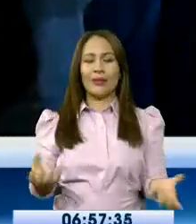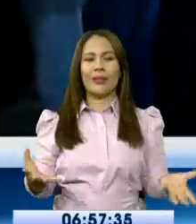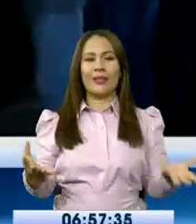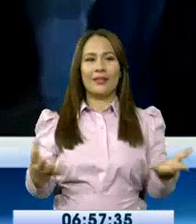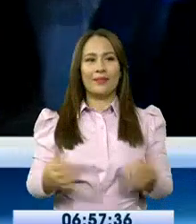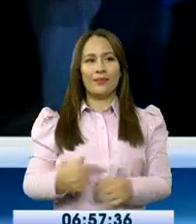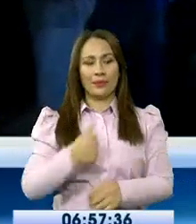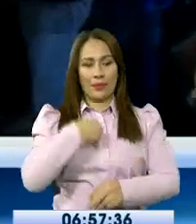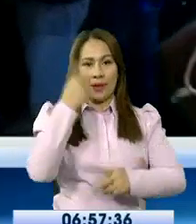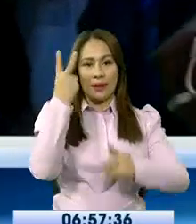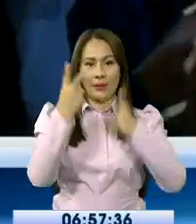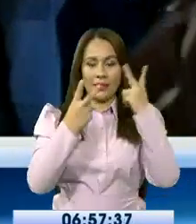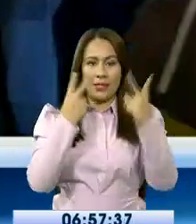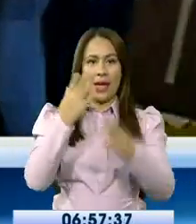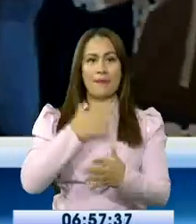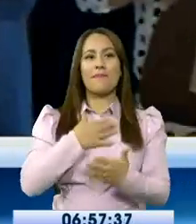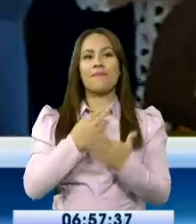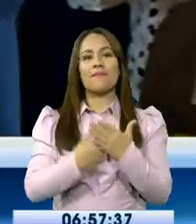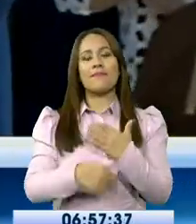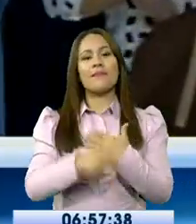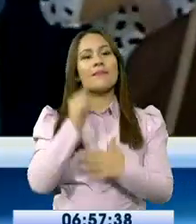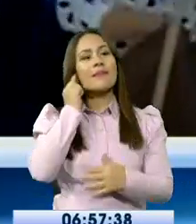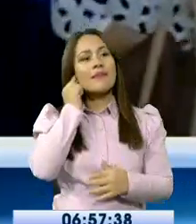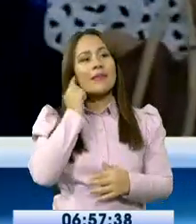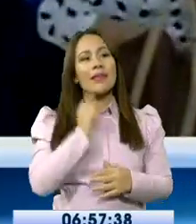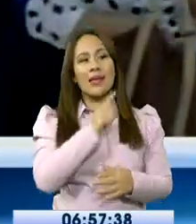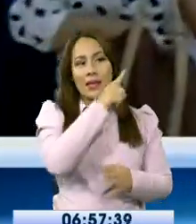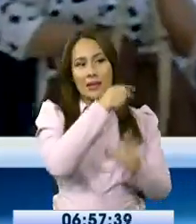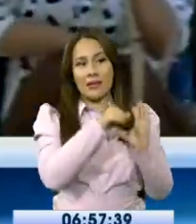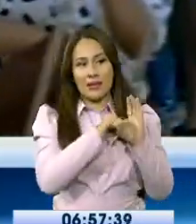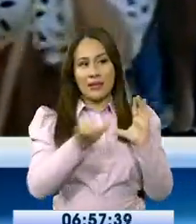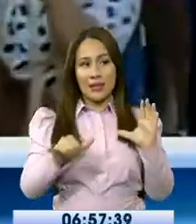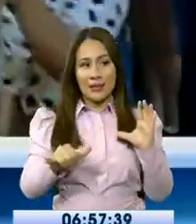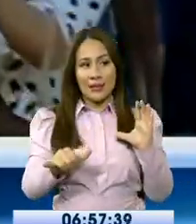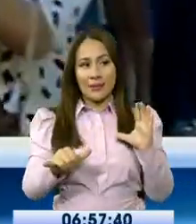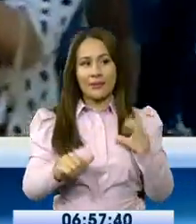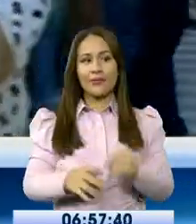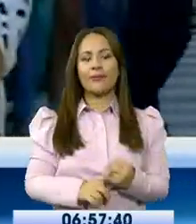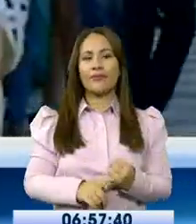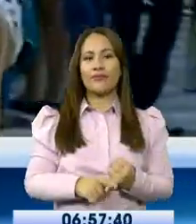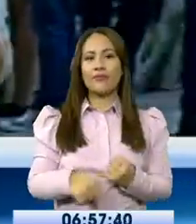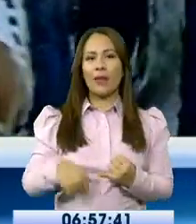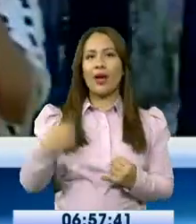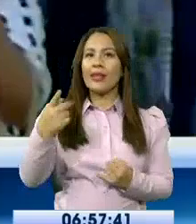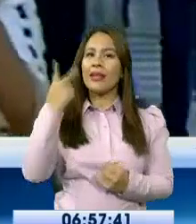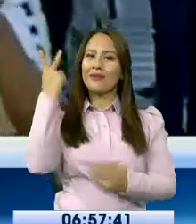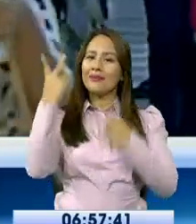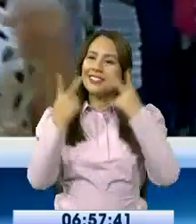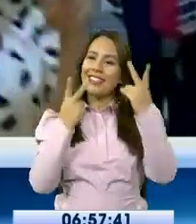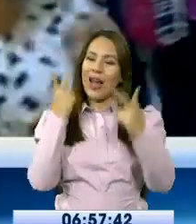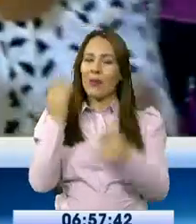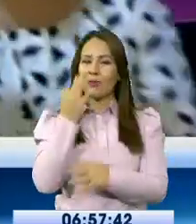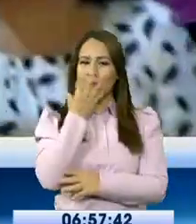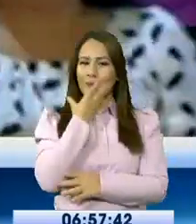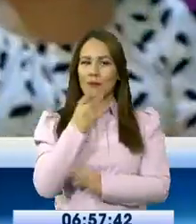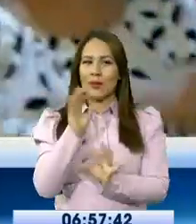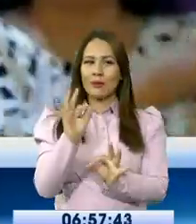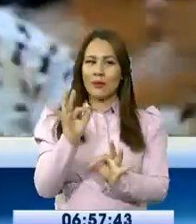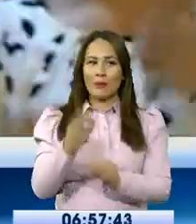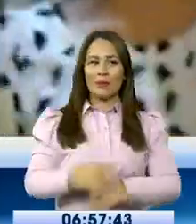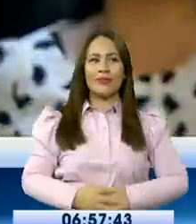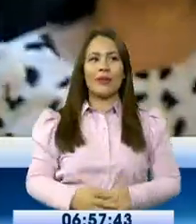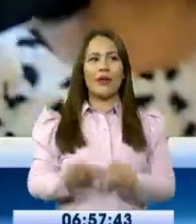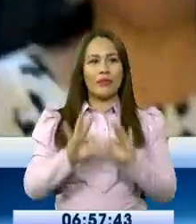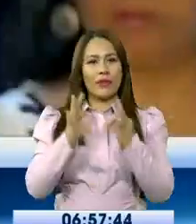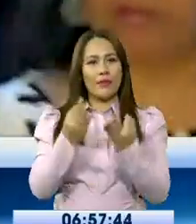Primeramente visitar a mi hija que está por acá, por Santa Elena. Después irnos a divertir un poquito, dejando un poquito la